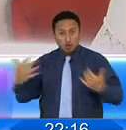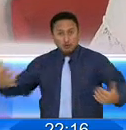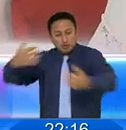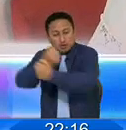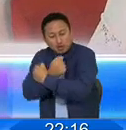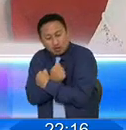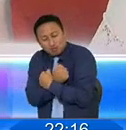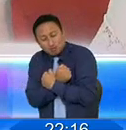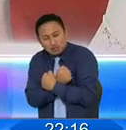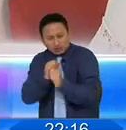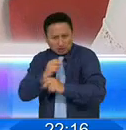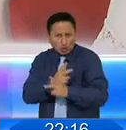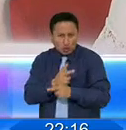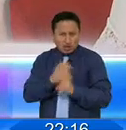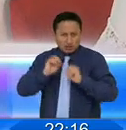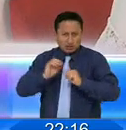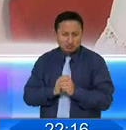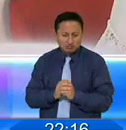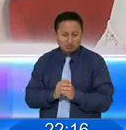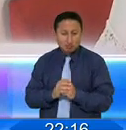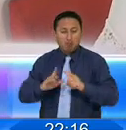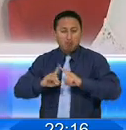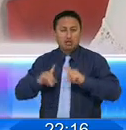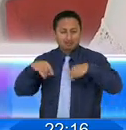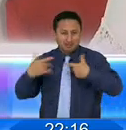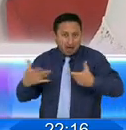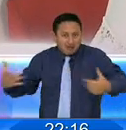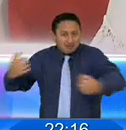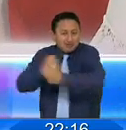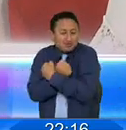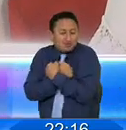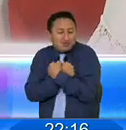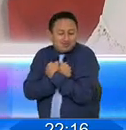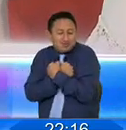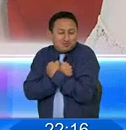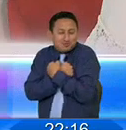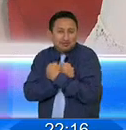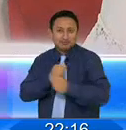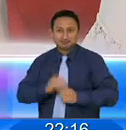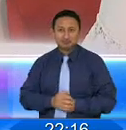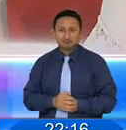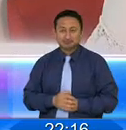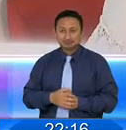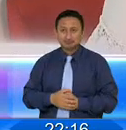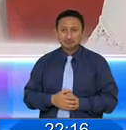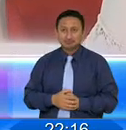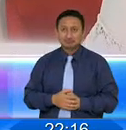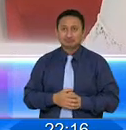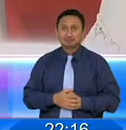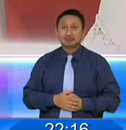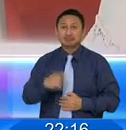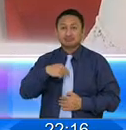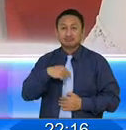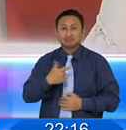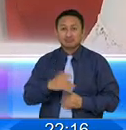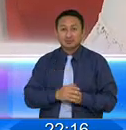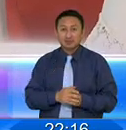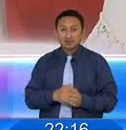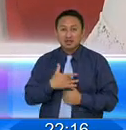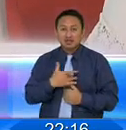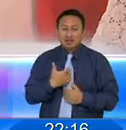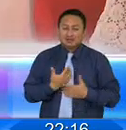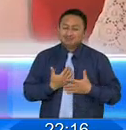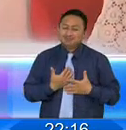con los cuidados respectivos, sin bajar la guardia, ¿no? Pero yo ya puedo irles a ver, por ejemplo, y eso ya te saca una sonrisa de la